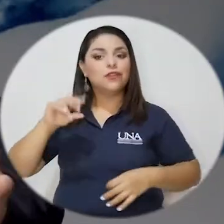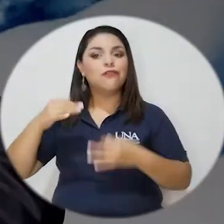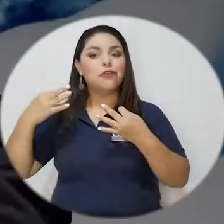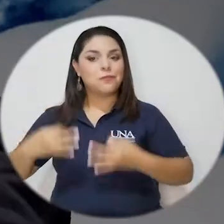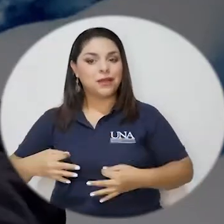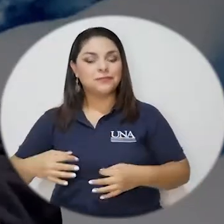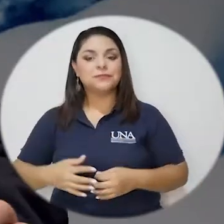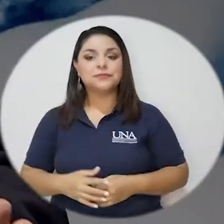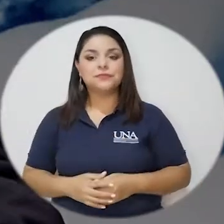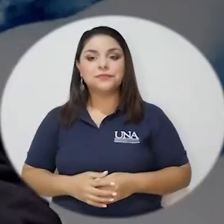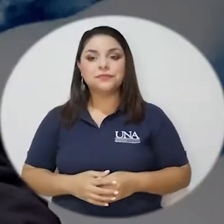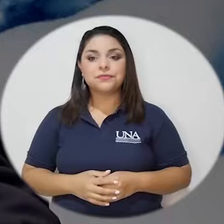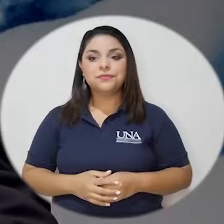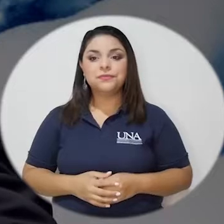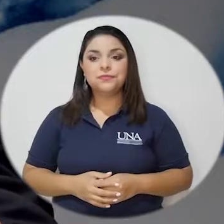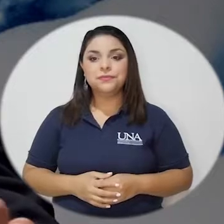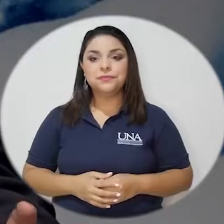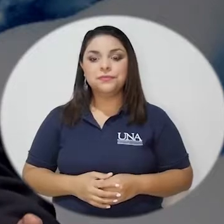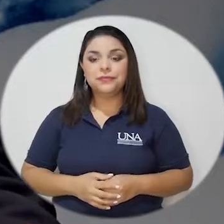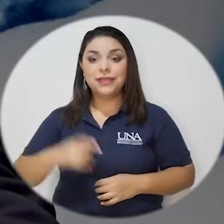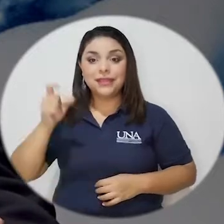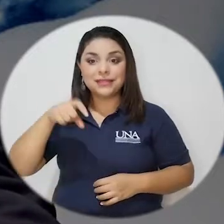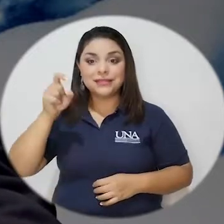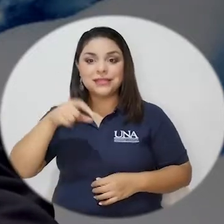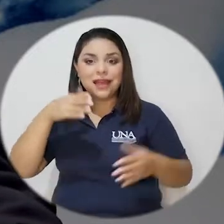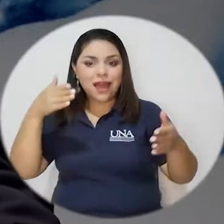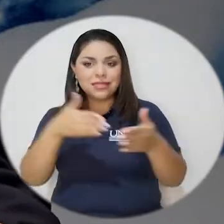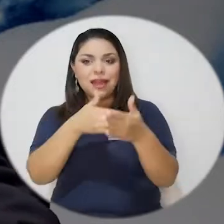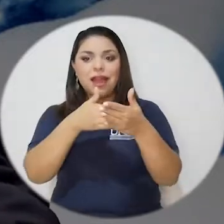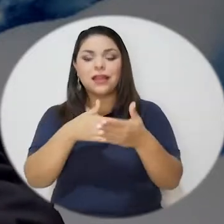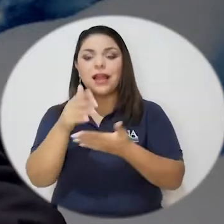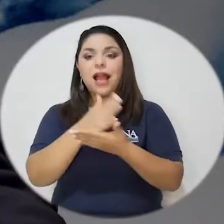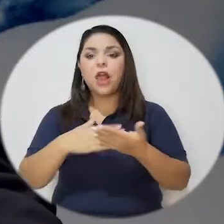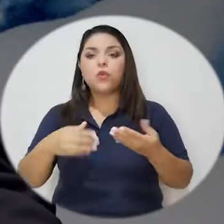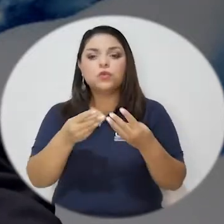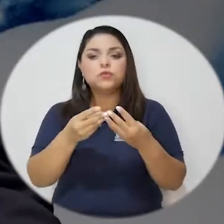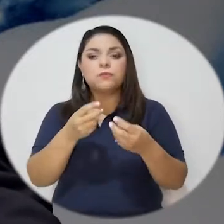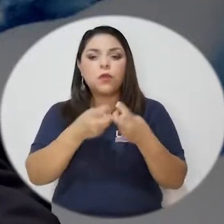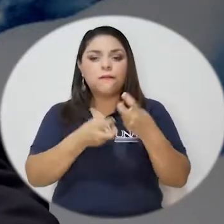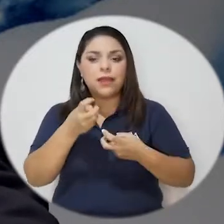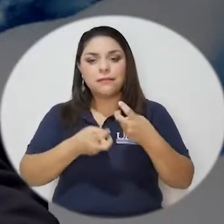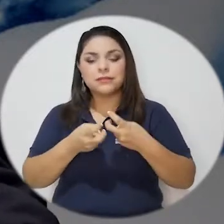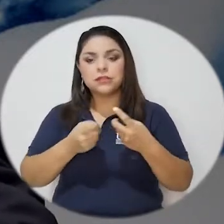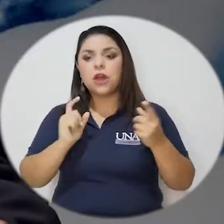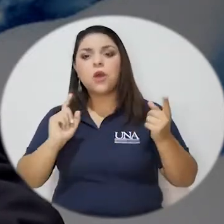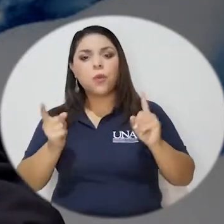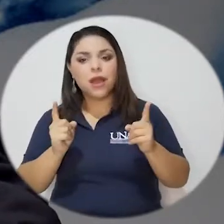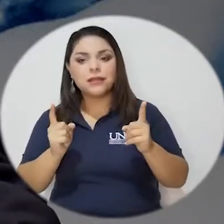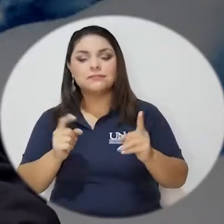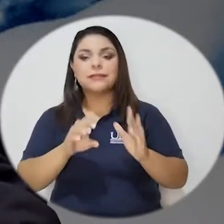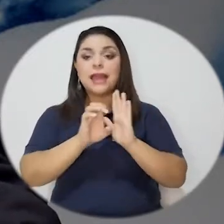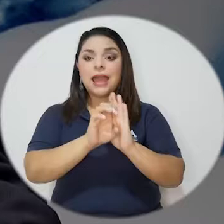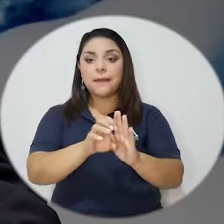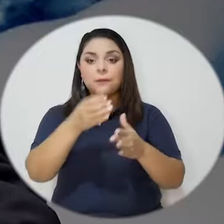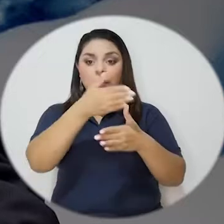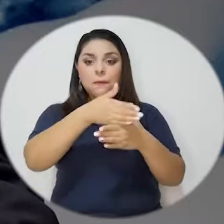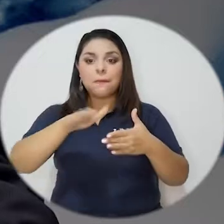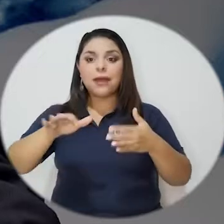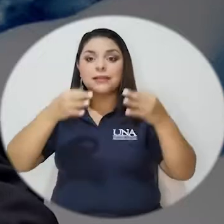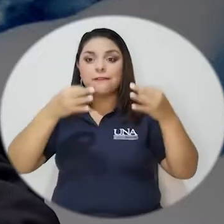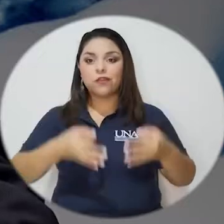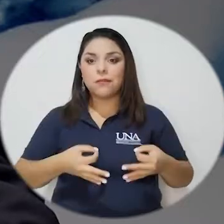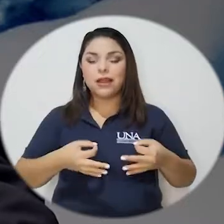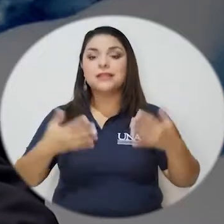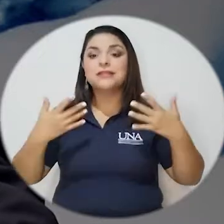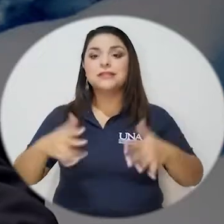Y requiere, o sea, precisamente atacar algunos de los problemas. ¿Qué debemos atacar? O sea, en la parte formal, o sea, ya hemos